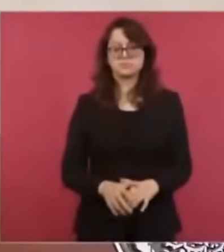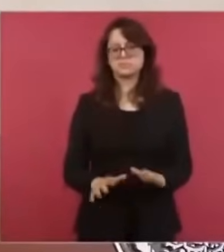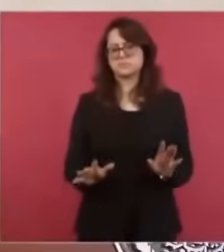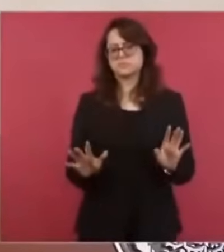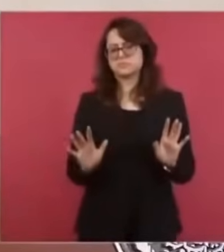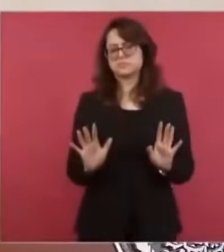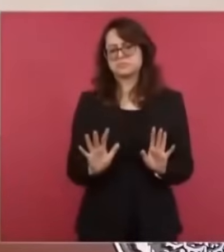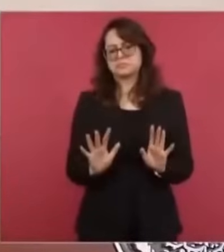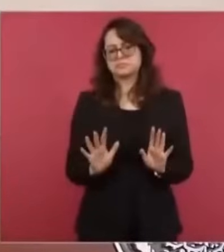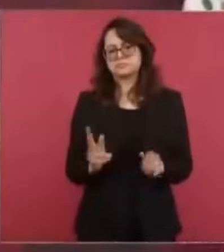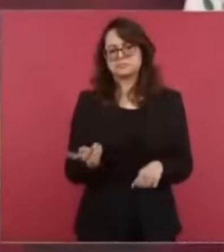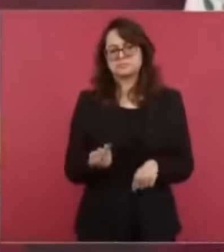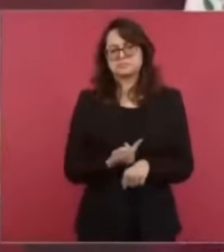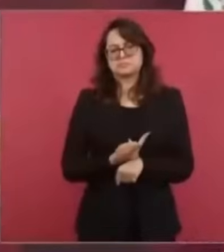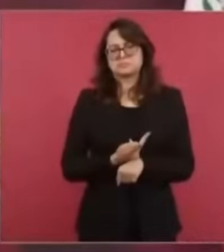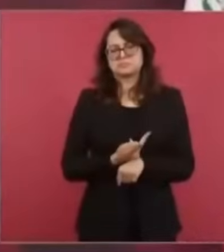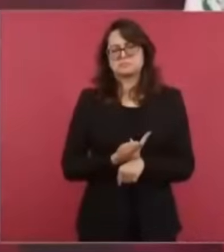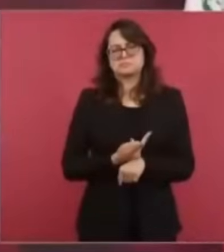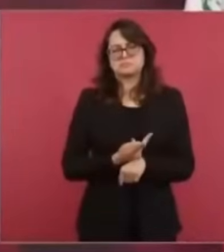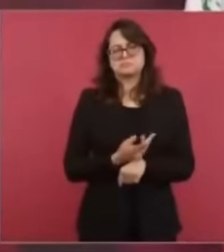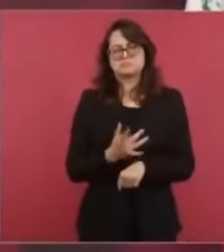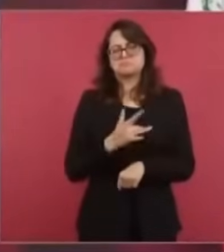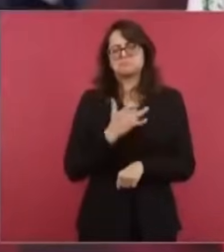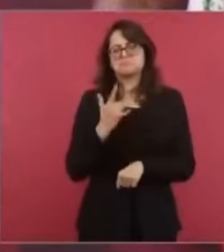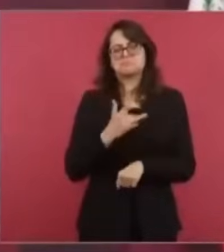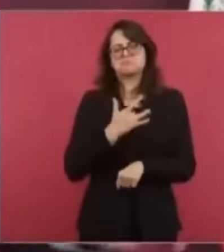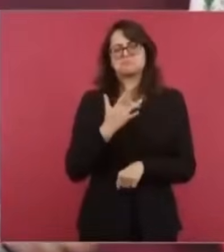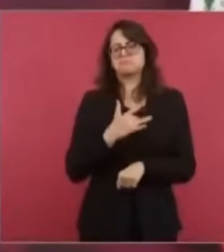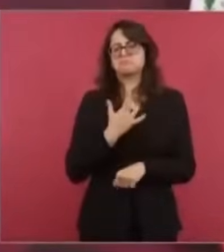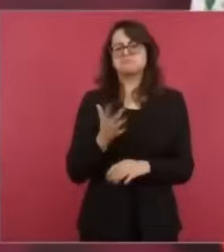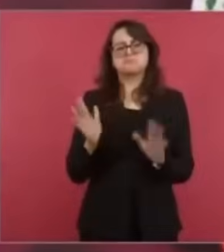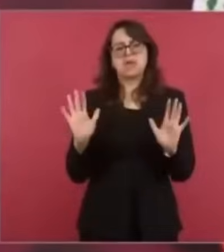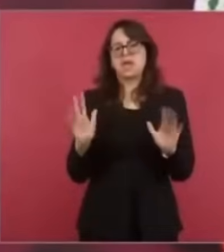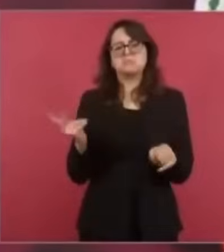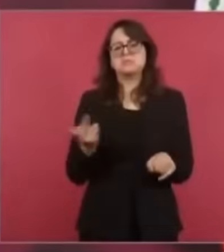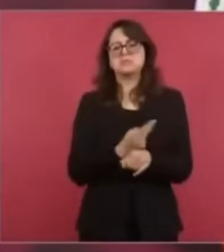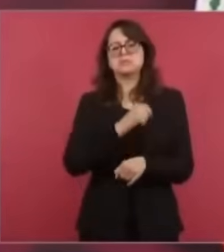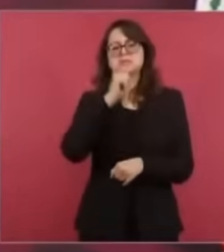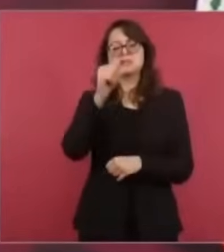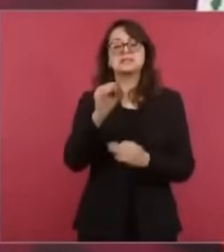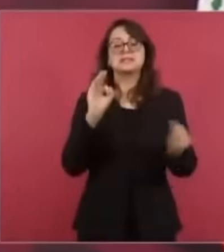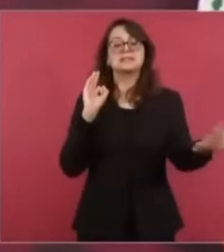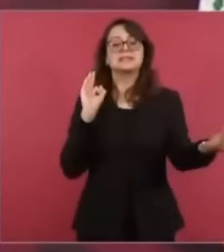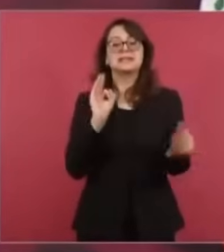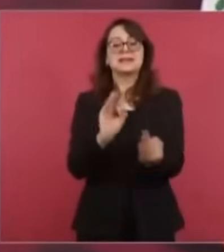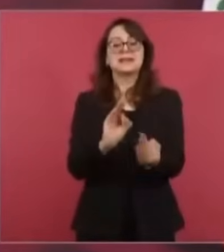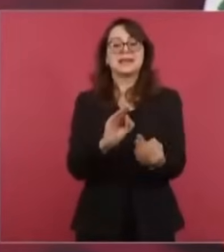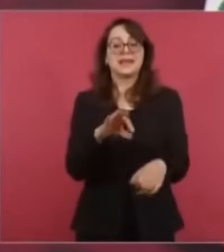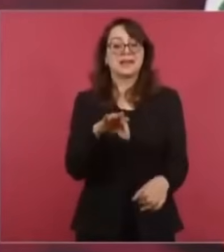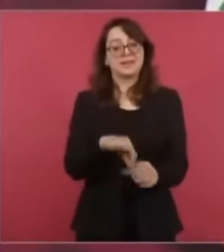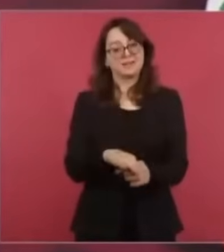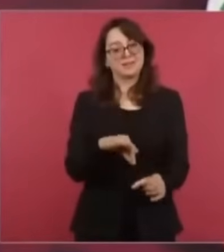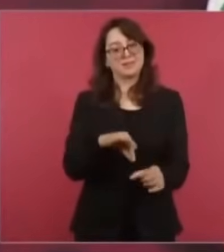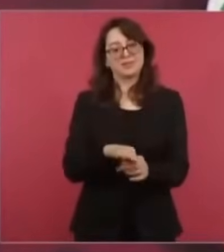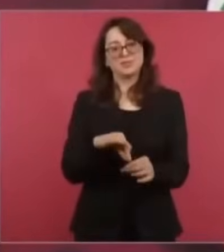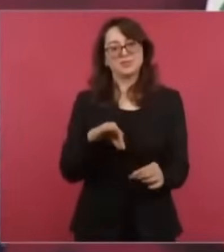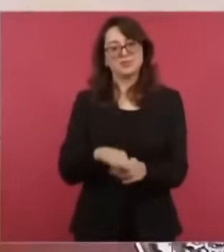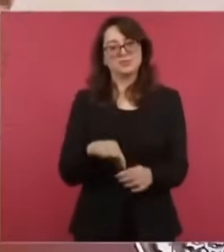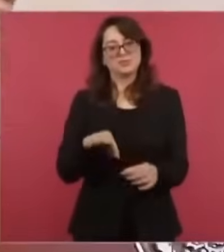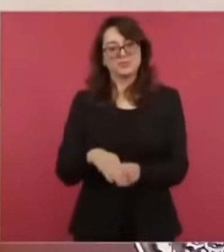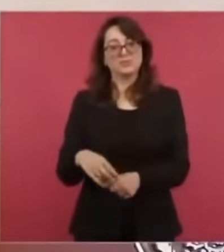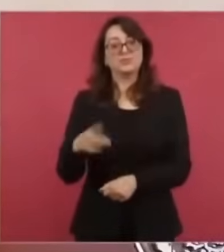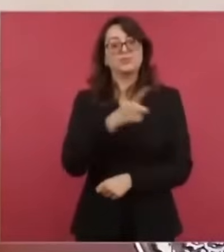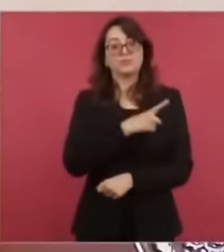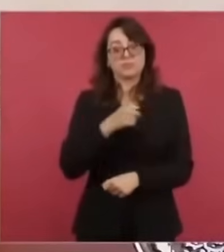pasaría nada, porque vienen las elecciones y hay que aprovechar